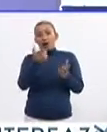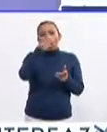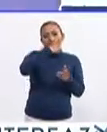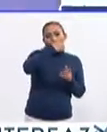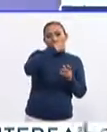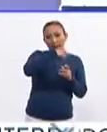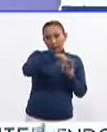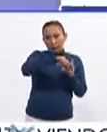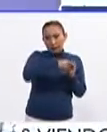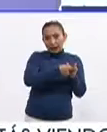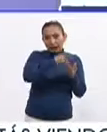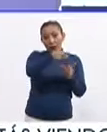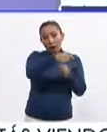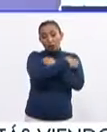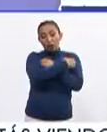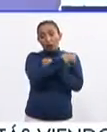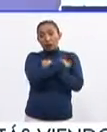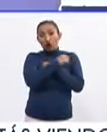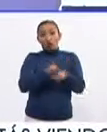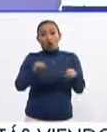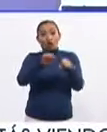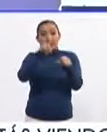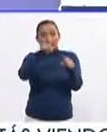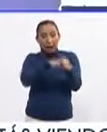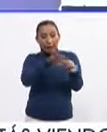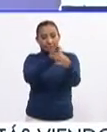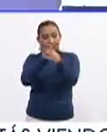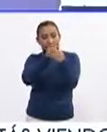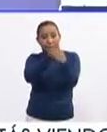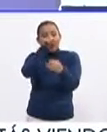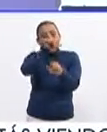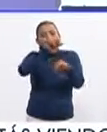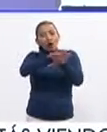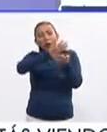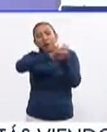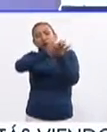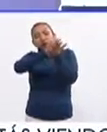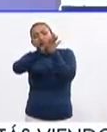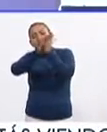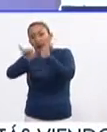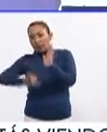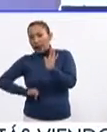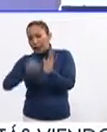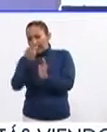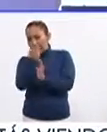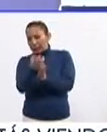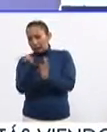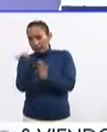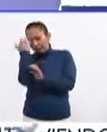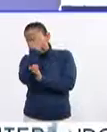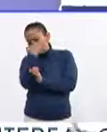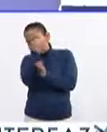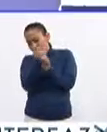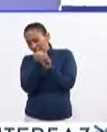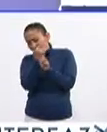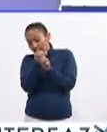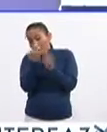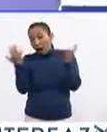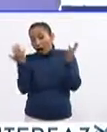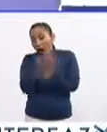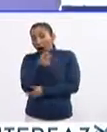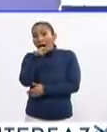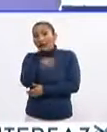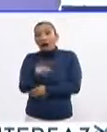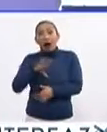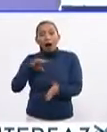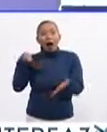Lázaro Cárdenas, que se dio una educación socialista y que fue ido modificándose. Lo interesante en esta revisión que hicimos es que